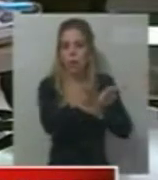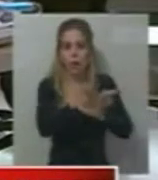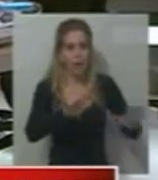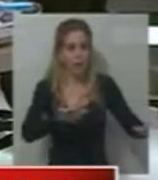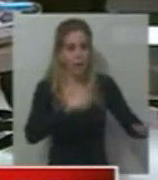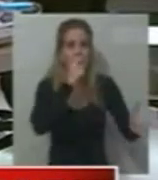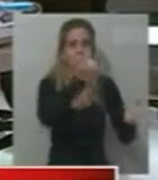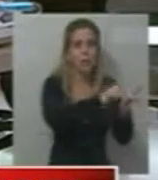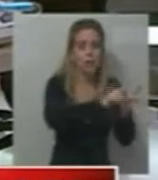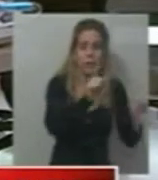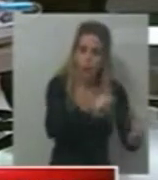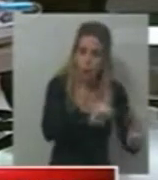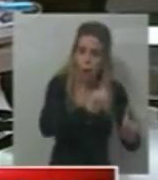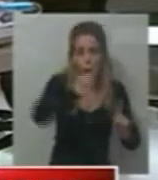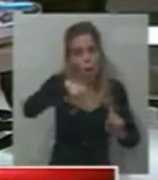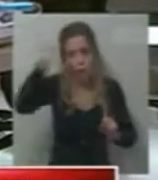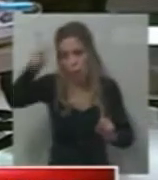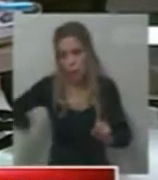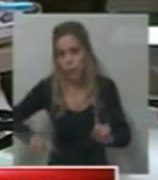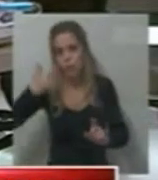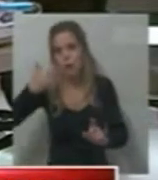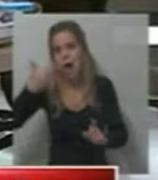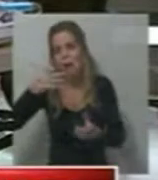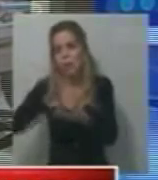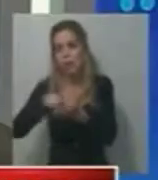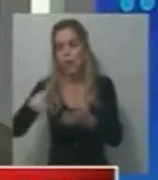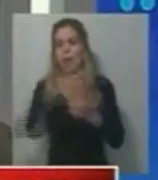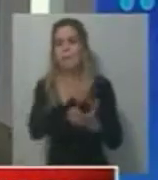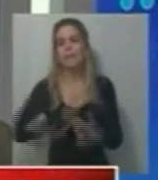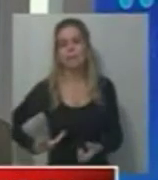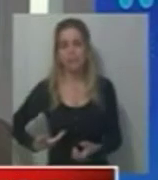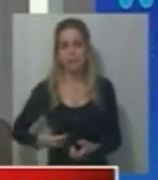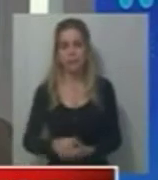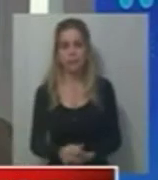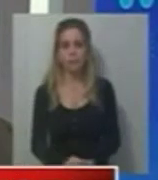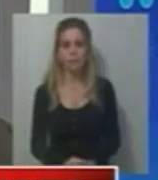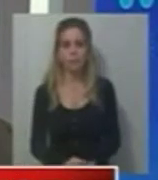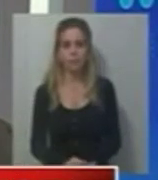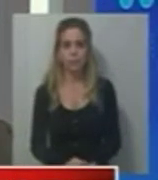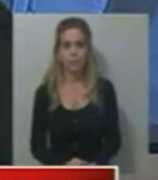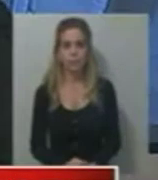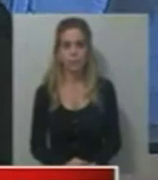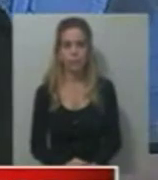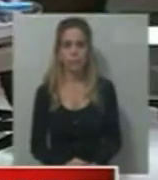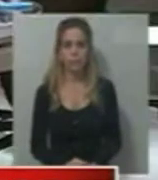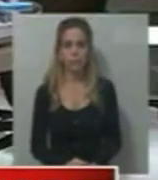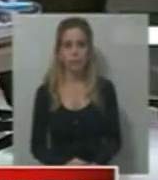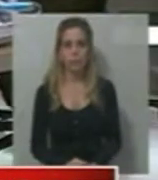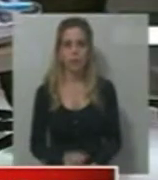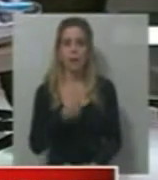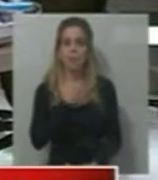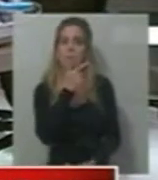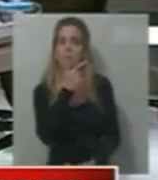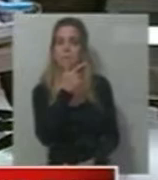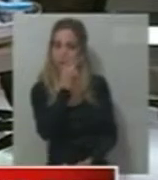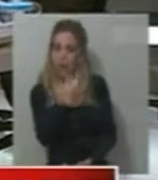periodistas... A mí no me vas a decir eso, yo te enseñé que hay que hablar con fuentes, con datos, ahora me lo dicen a mí. Es maravilloso. Me llamó la atención, y tengo que decir que me